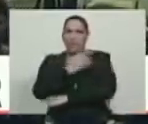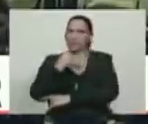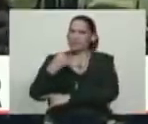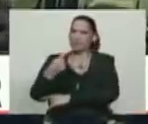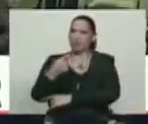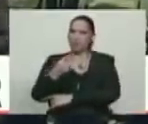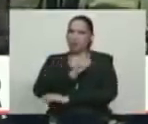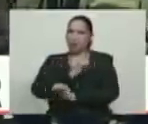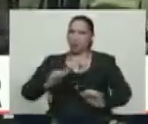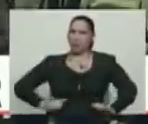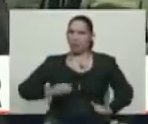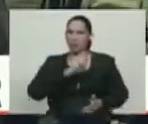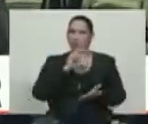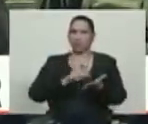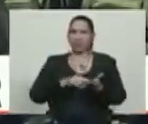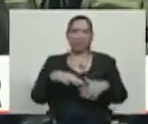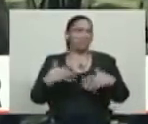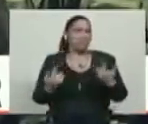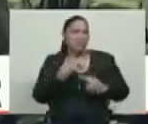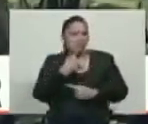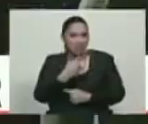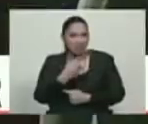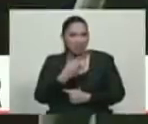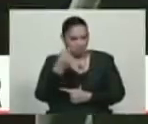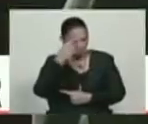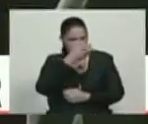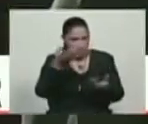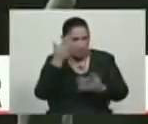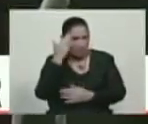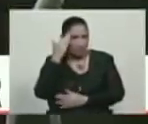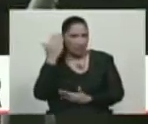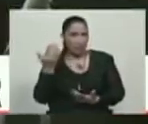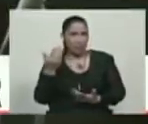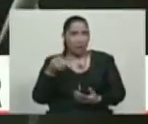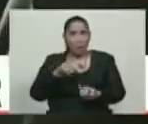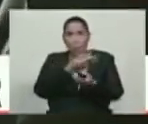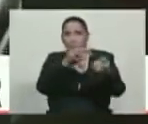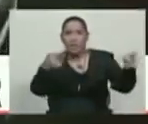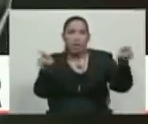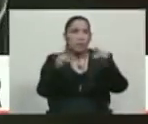Armada, ustedes saben que le estaban diciendo, que son unos delincuentes,